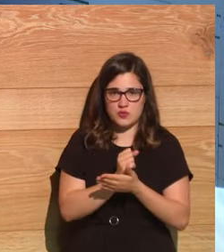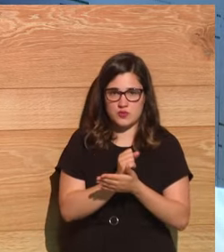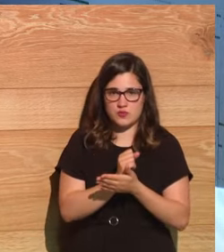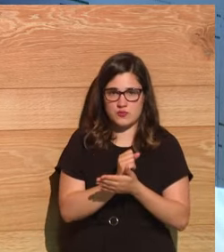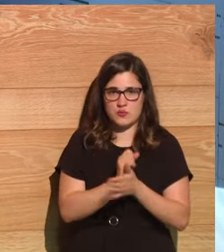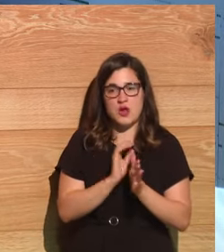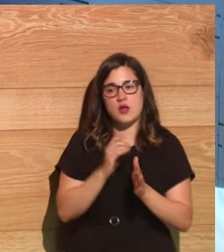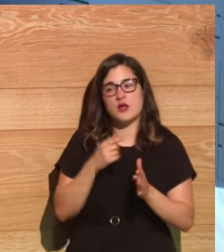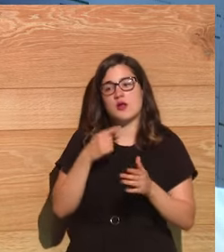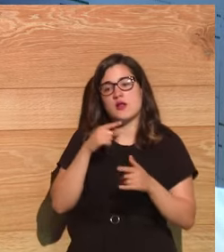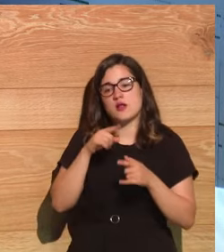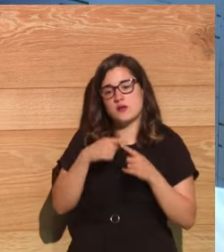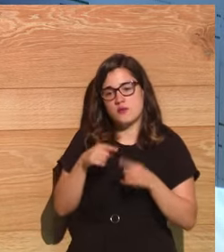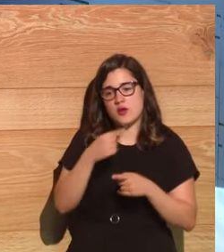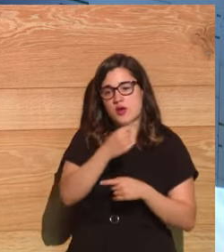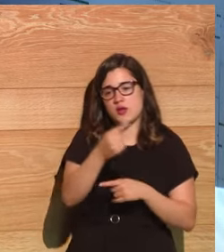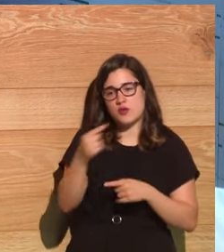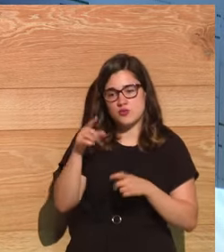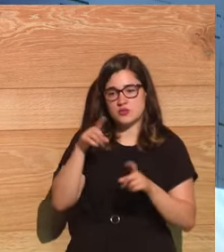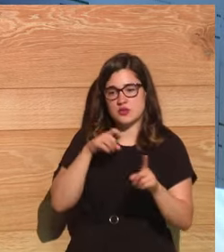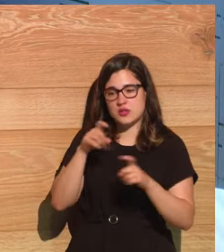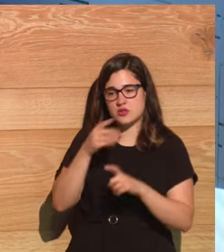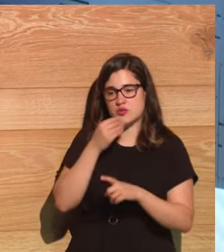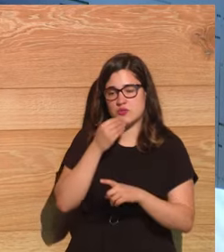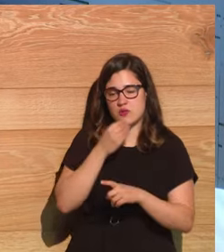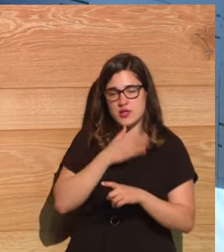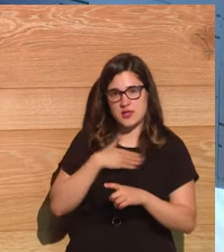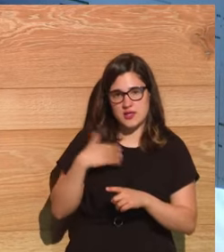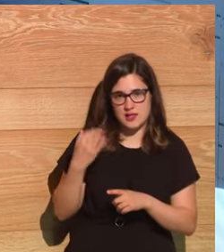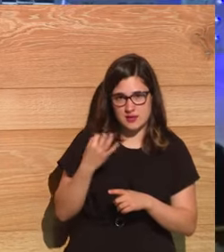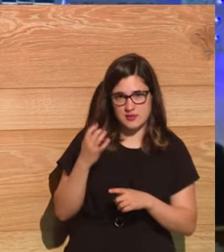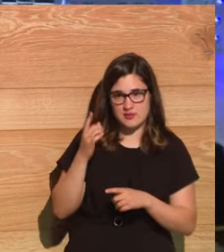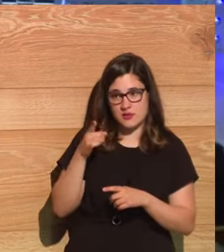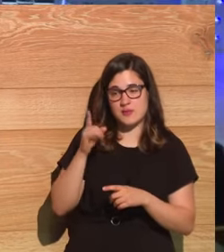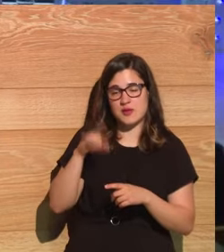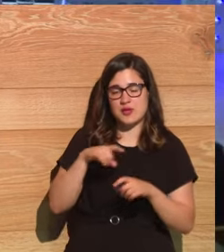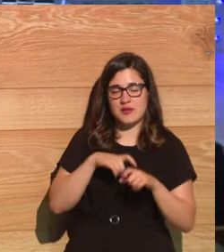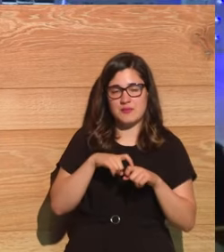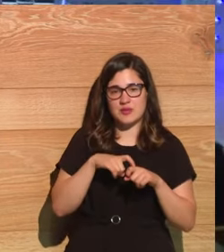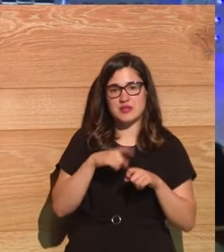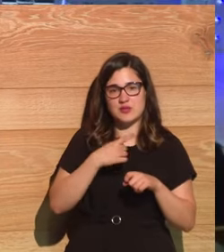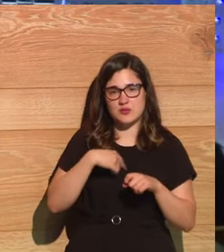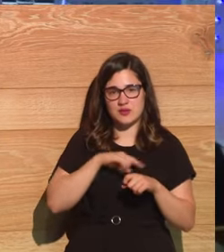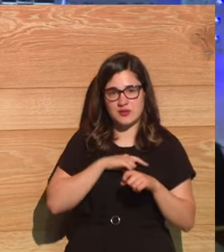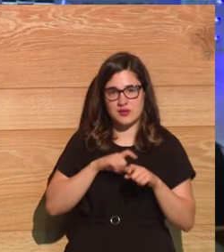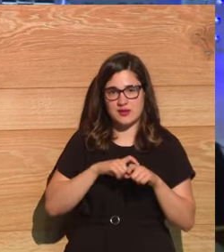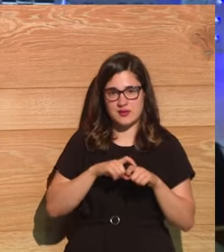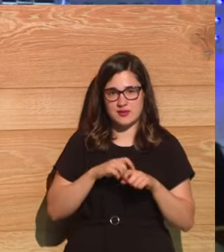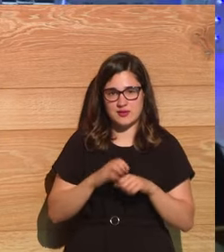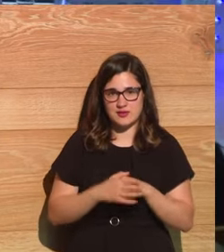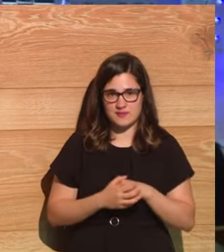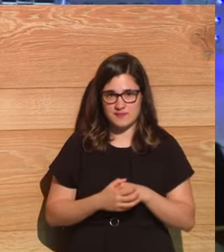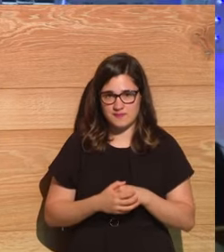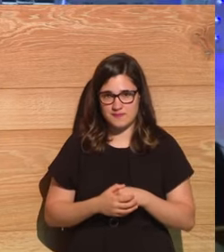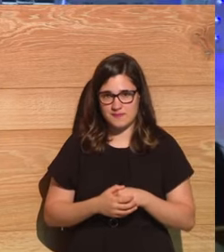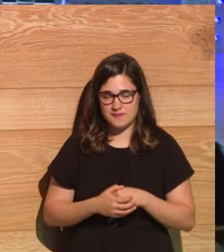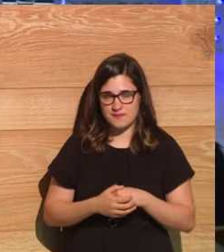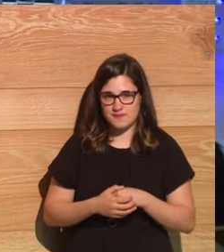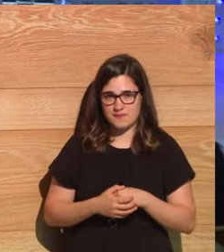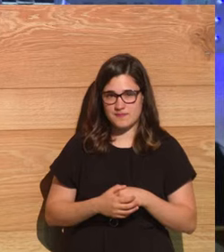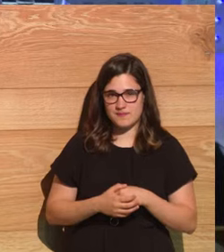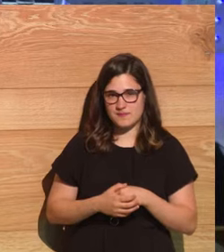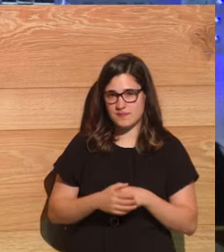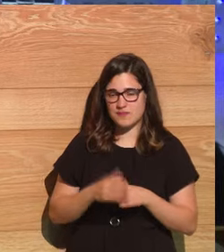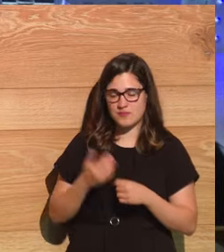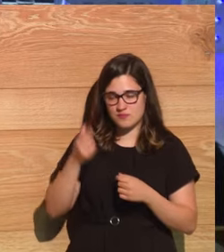una selección de qué es lo que quiere comer o no, que también es una característica de nuestra especie. Es un comedor universal que escoge qué cosas